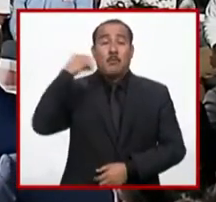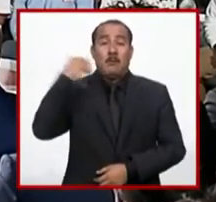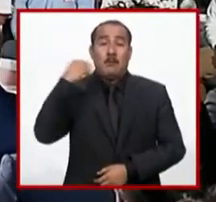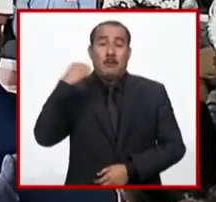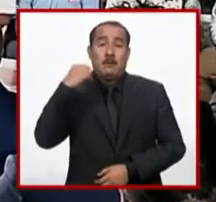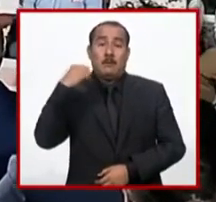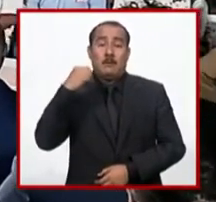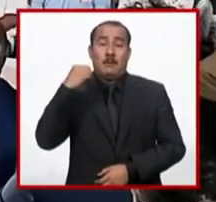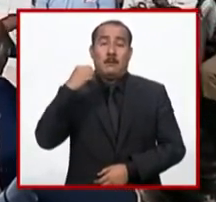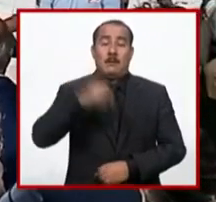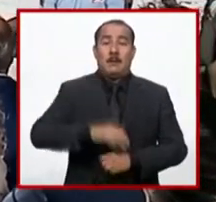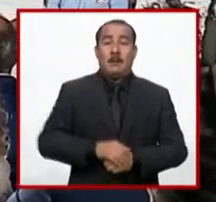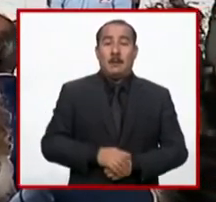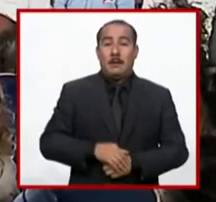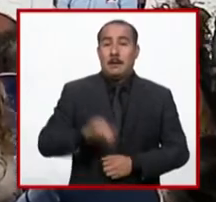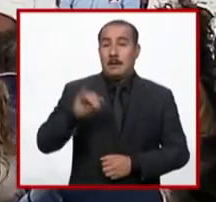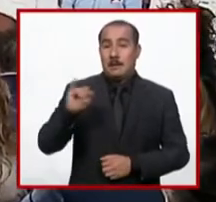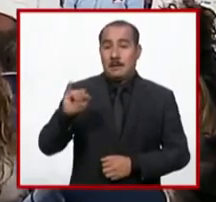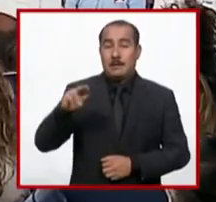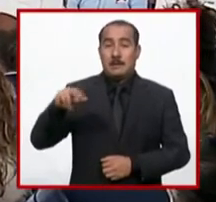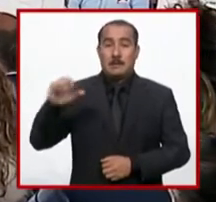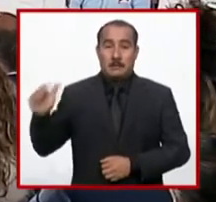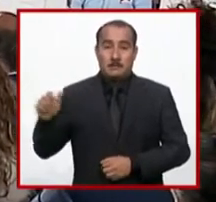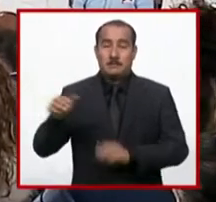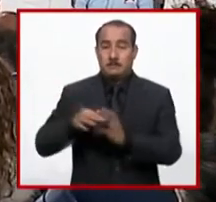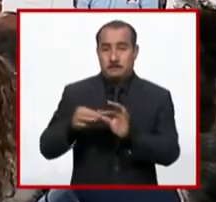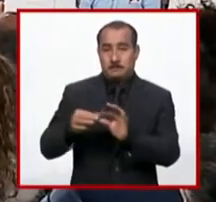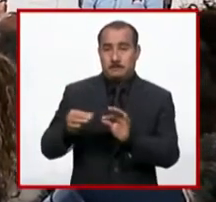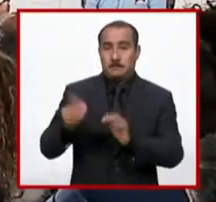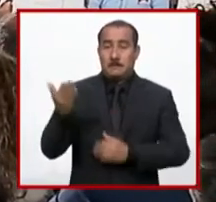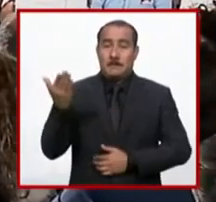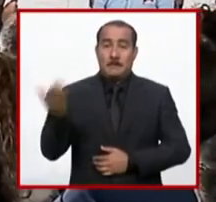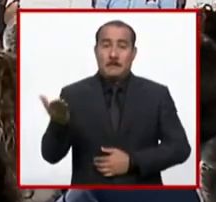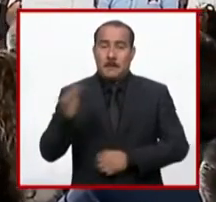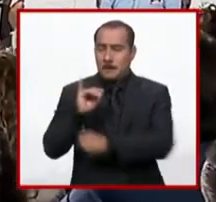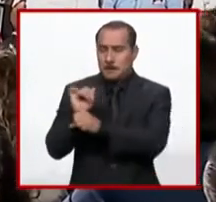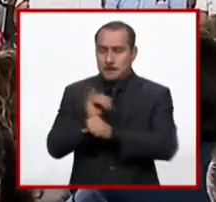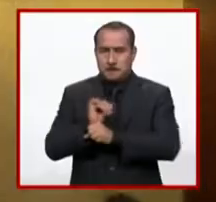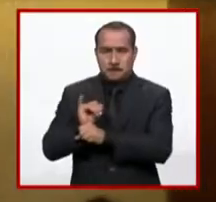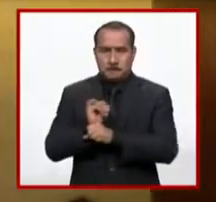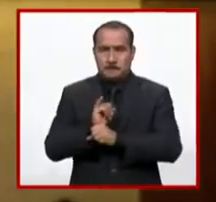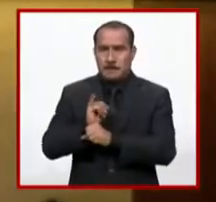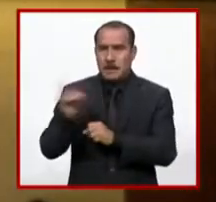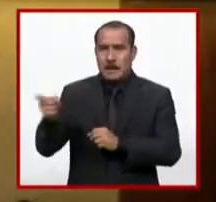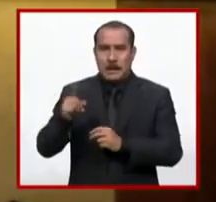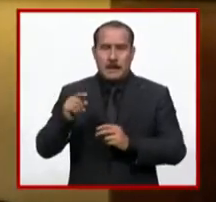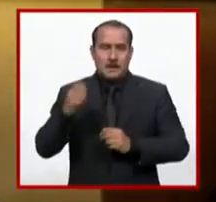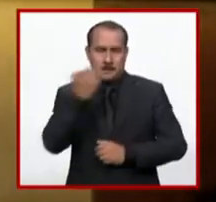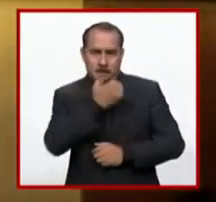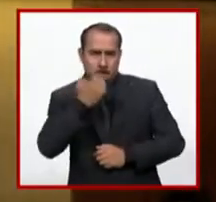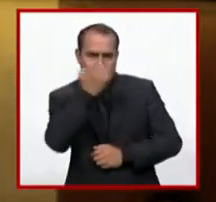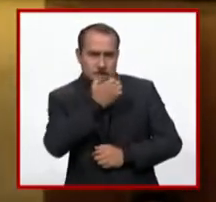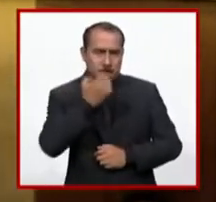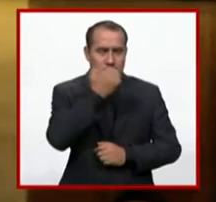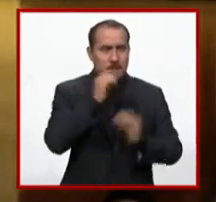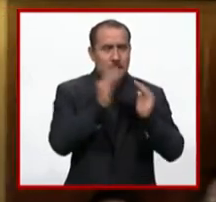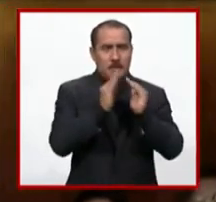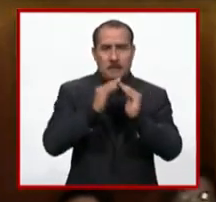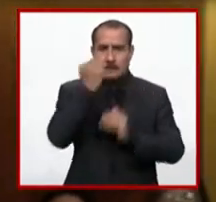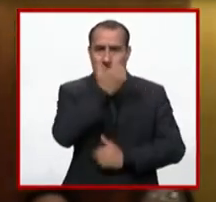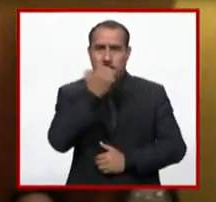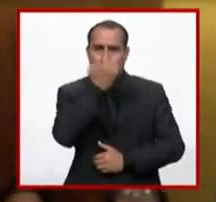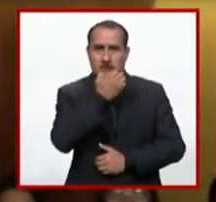acuerdo al ENIC, que es la encuesta que mide gasto e ingreso de los hogares,